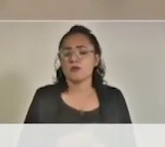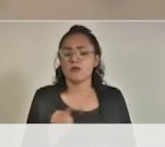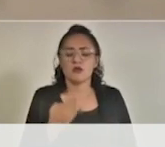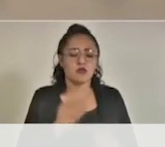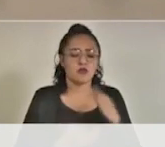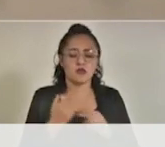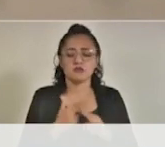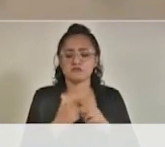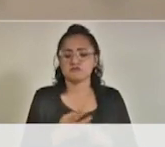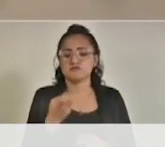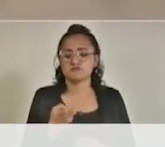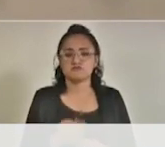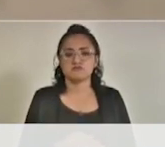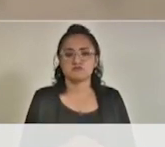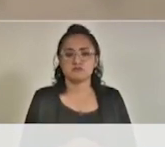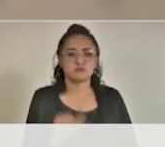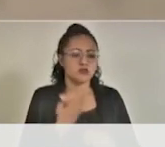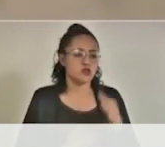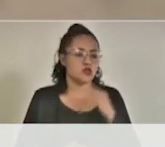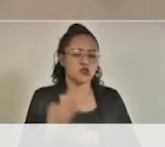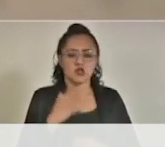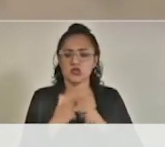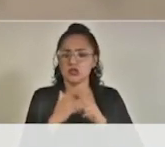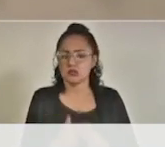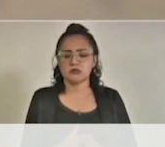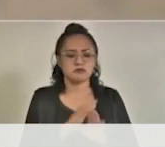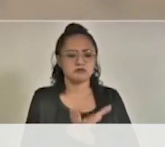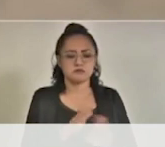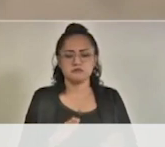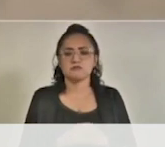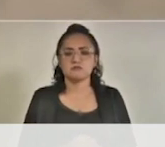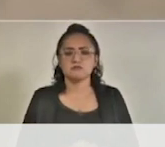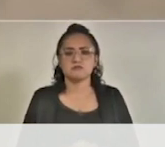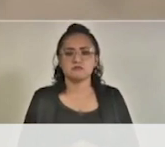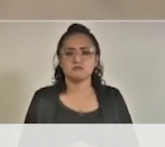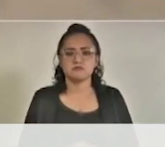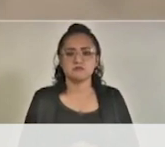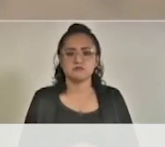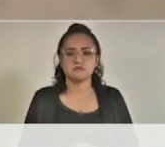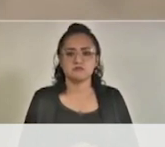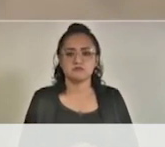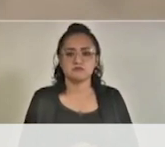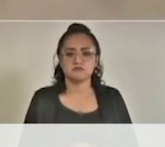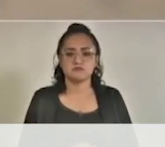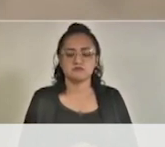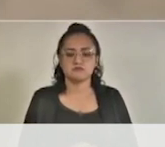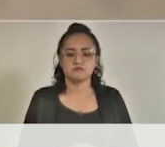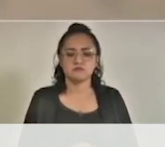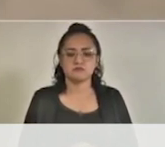está cumpliéndose. Todo absolutamente está cumpliéndose. Así es que